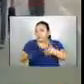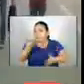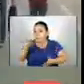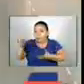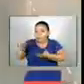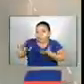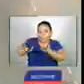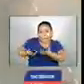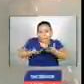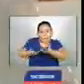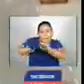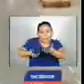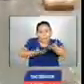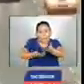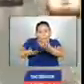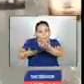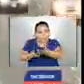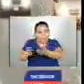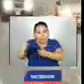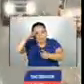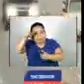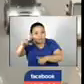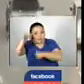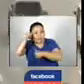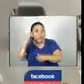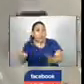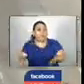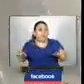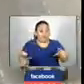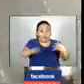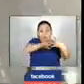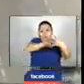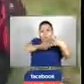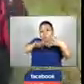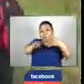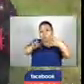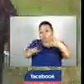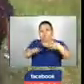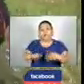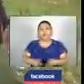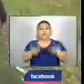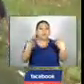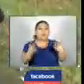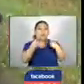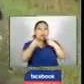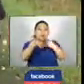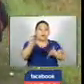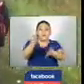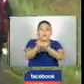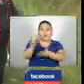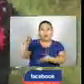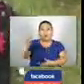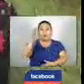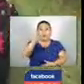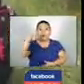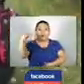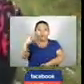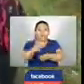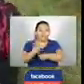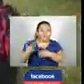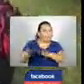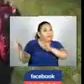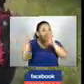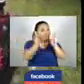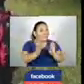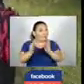de migrantes que se estaría conformando a finales de julio. Ante ello, las autoridades migratorias regionales y locales preparan el plan de atención